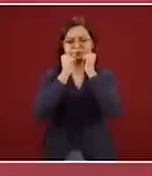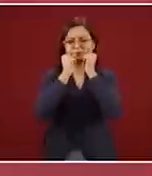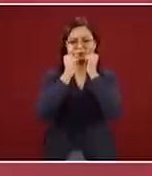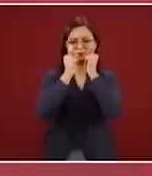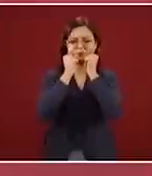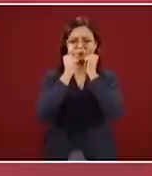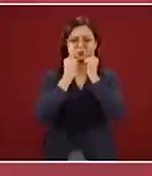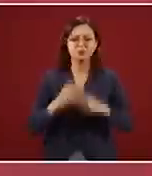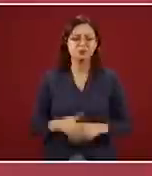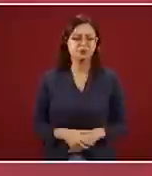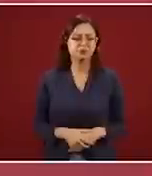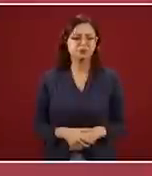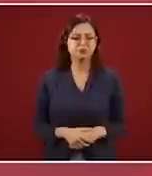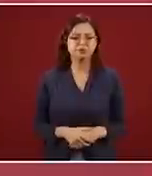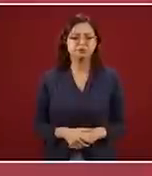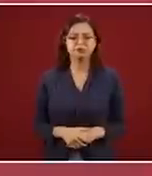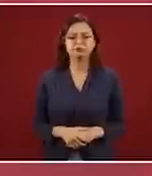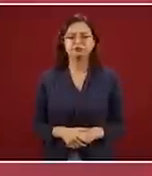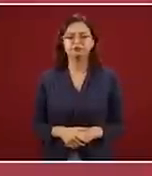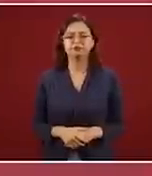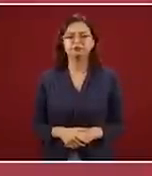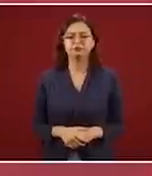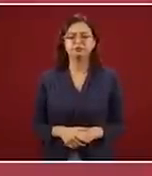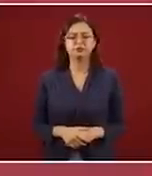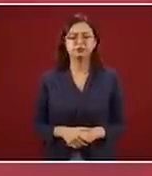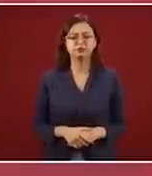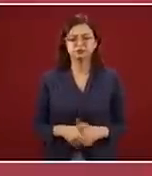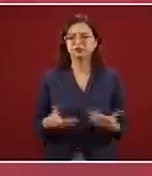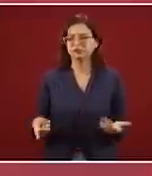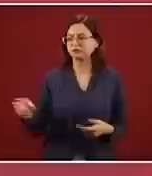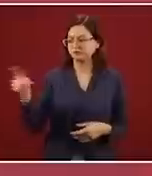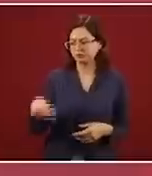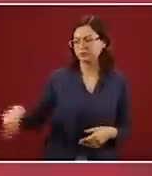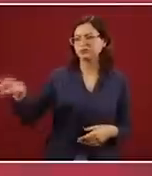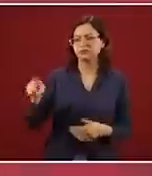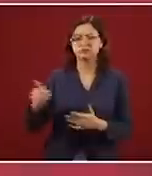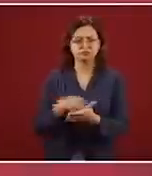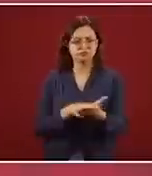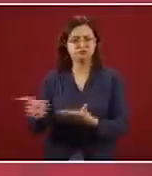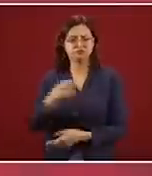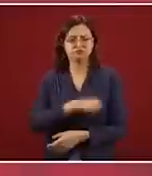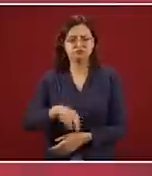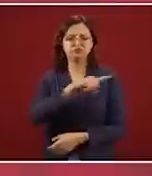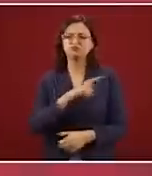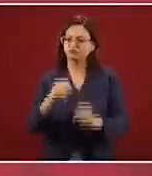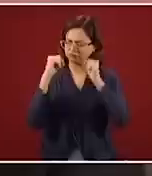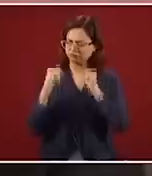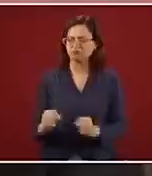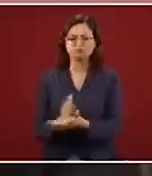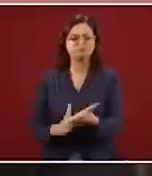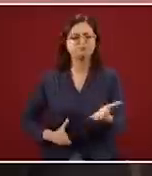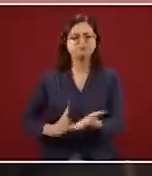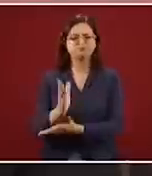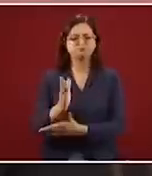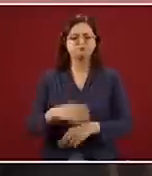de los mexicanos, que se tenga garantizado el derecho a la salud. Por